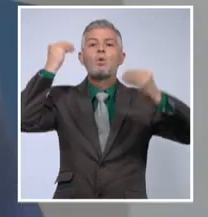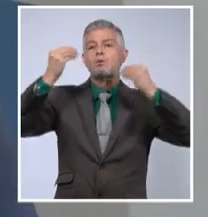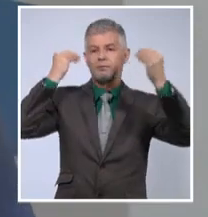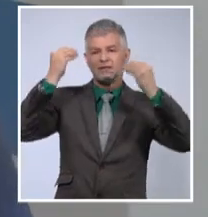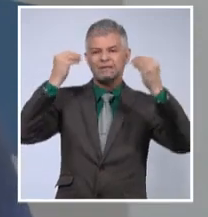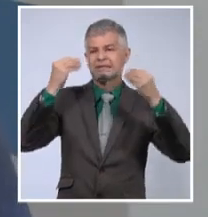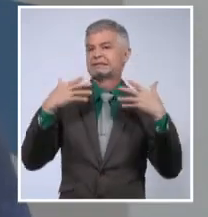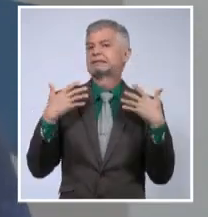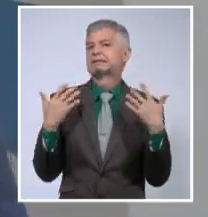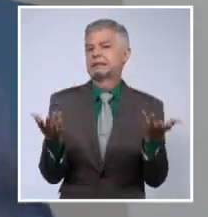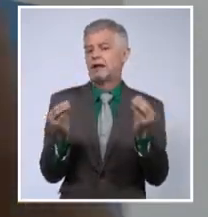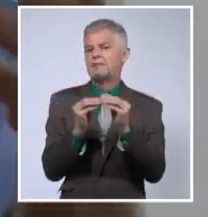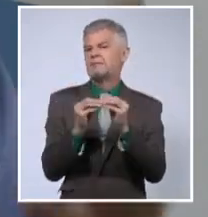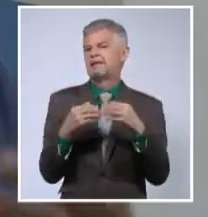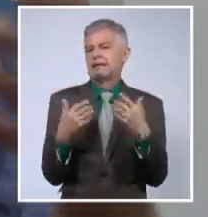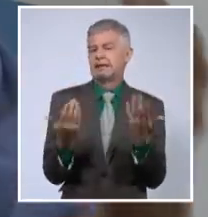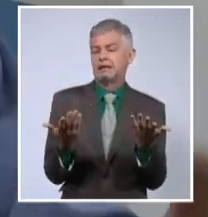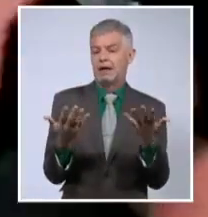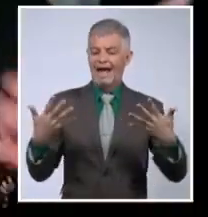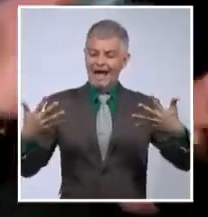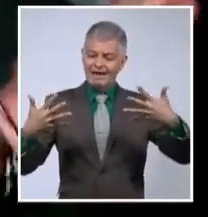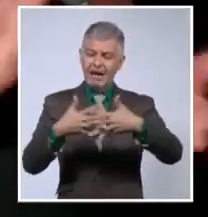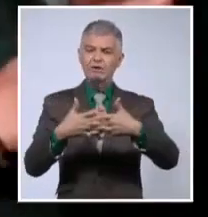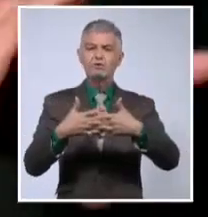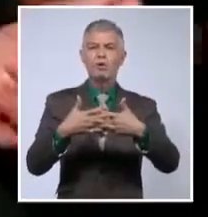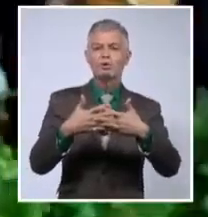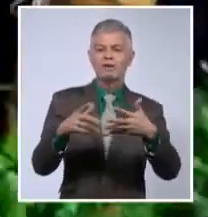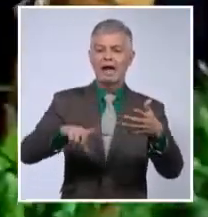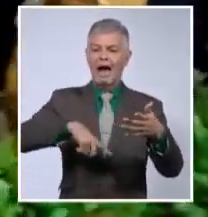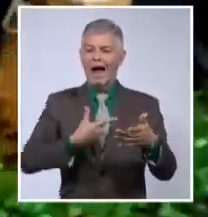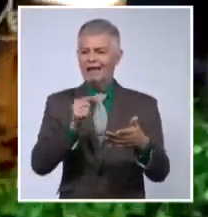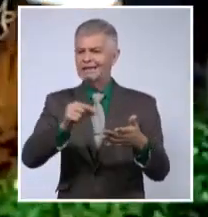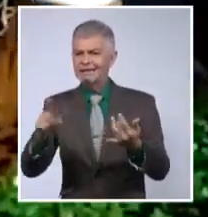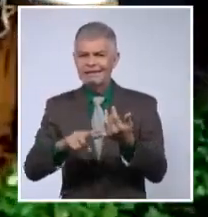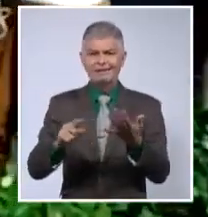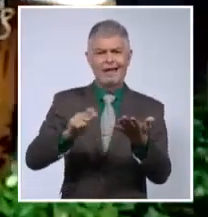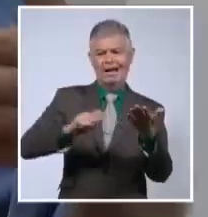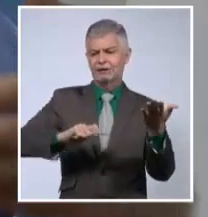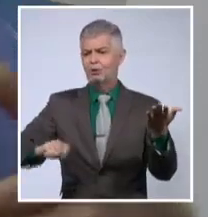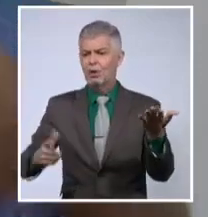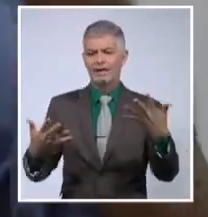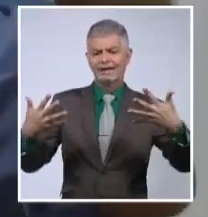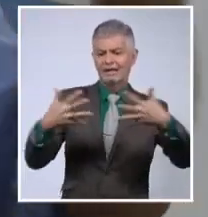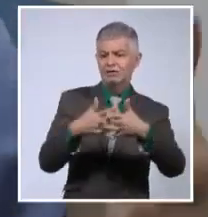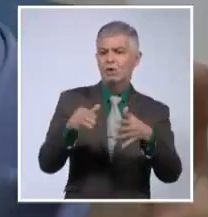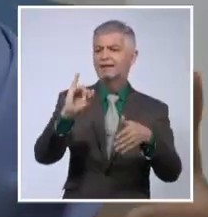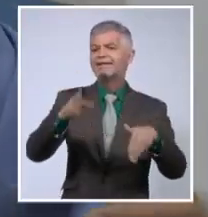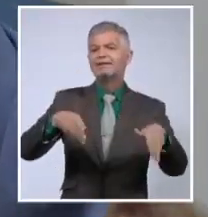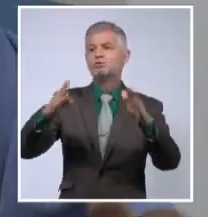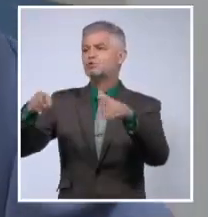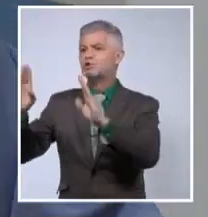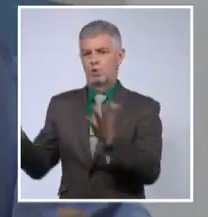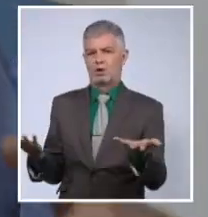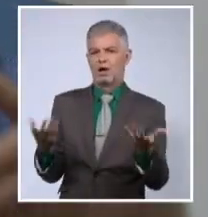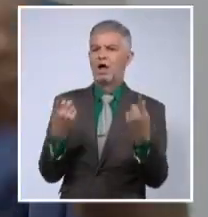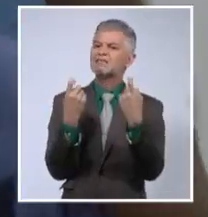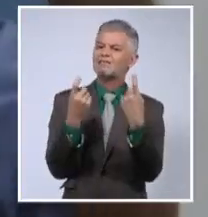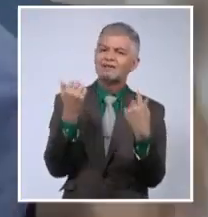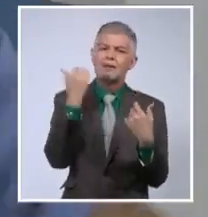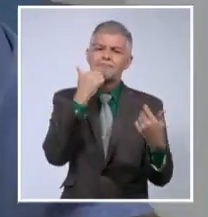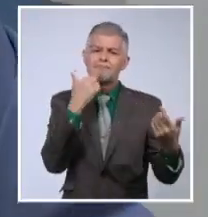ver con la relación de los artistas y los escritores con las instituciones. Se trata de que haya más diálogo, de